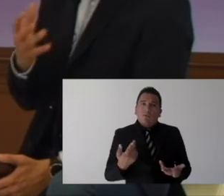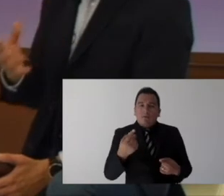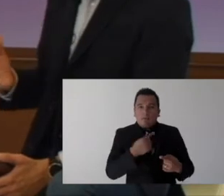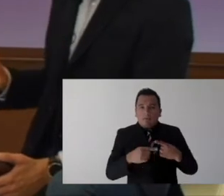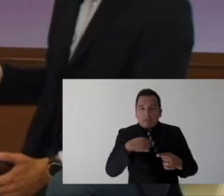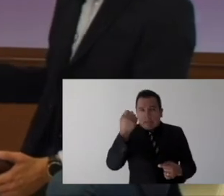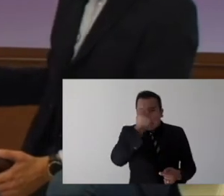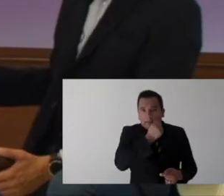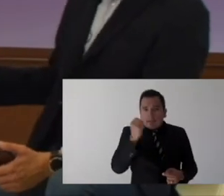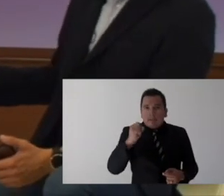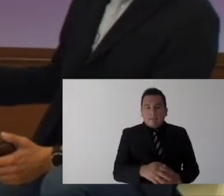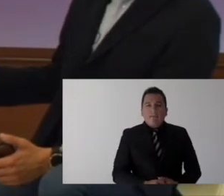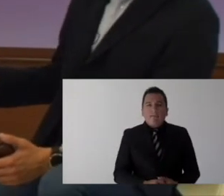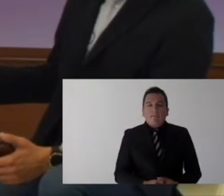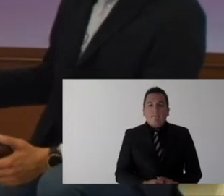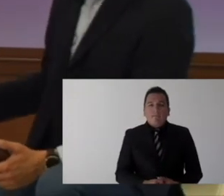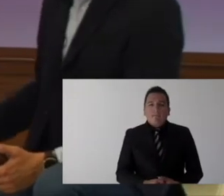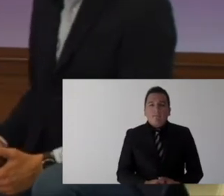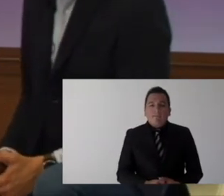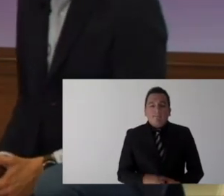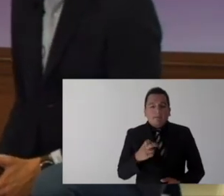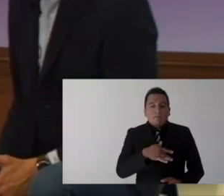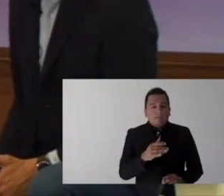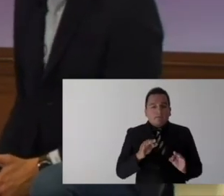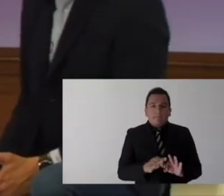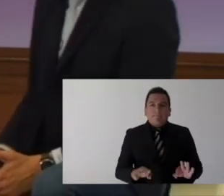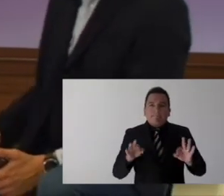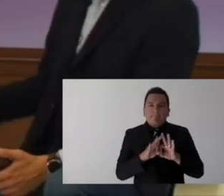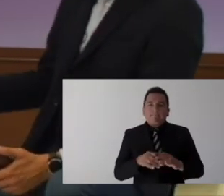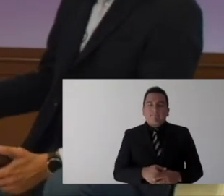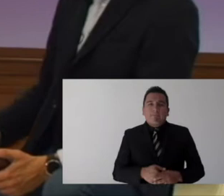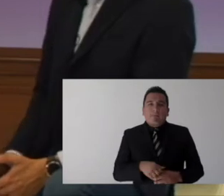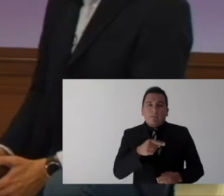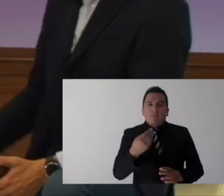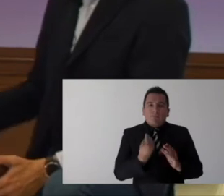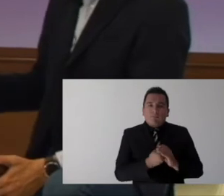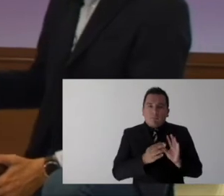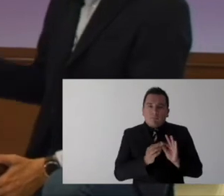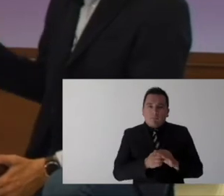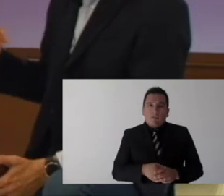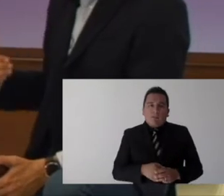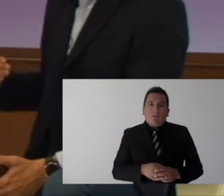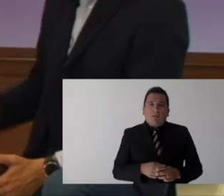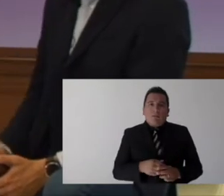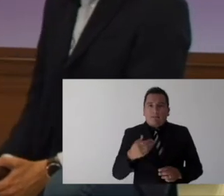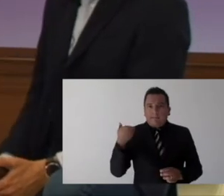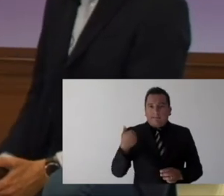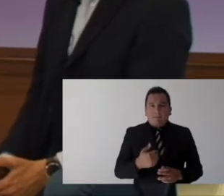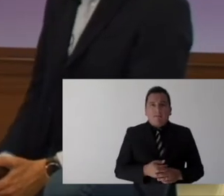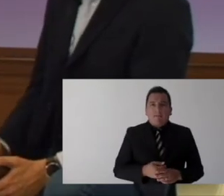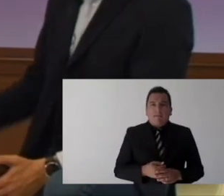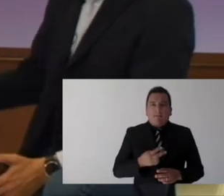muy importante este programa, este curso del que nos estás comentando y de que se emitió la convocatoria el pasado día 2 de